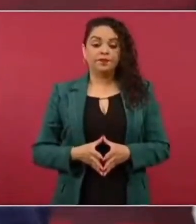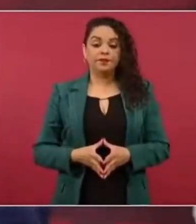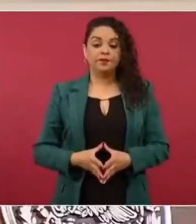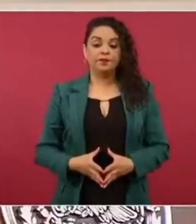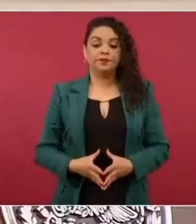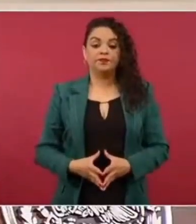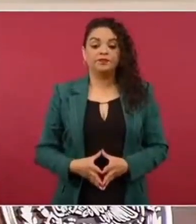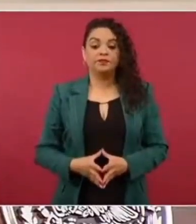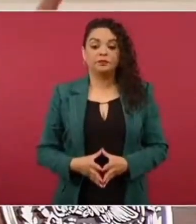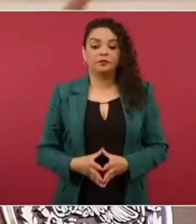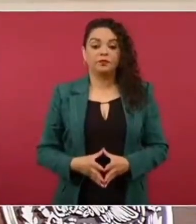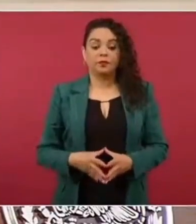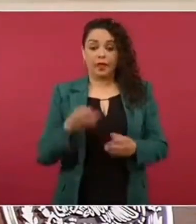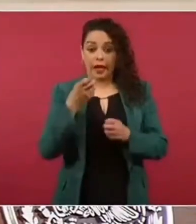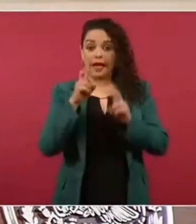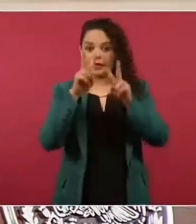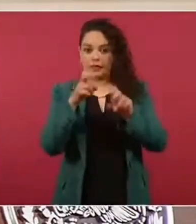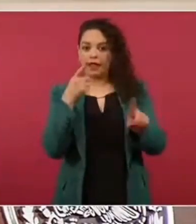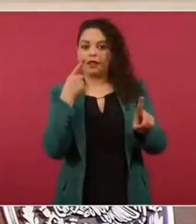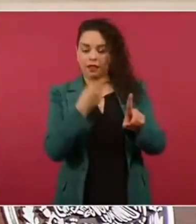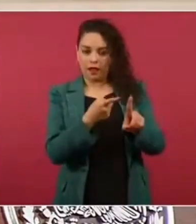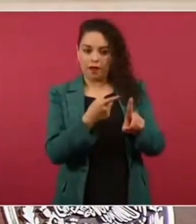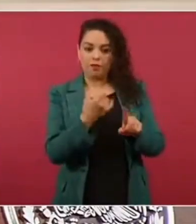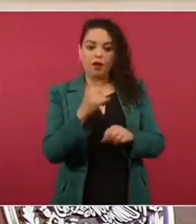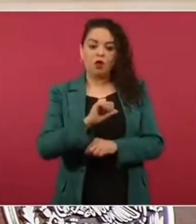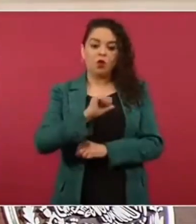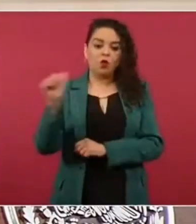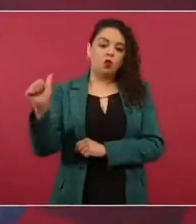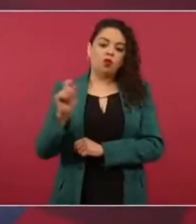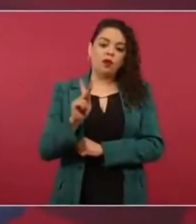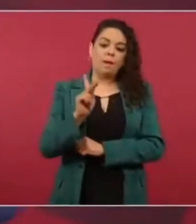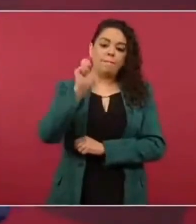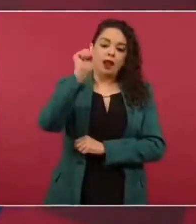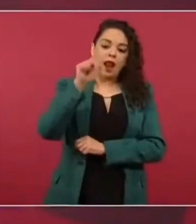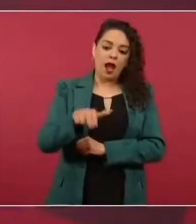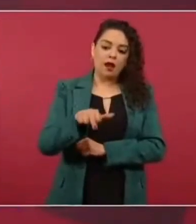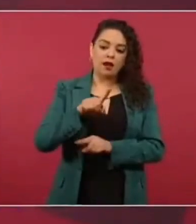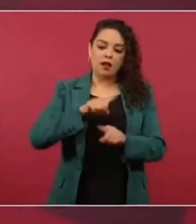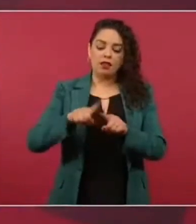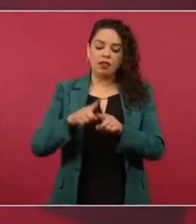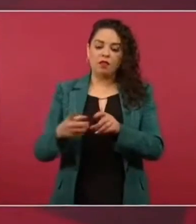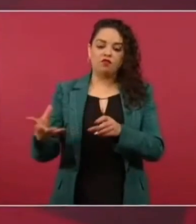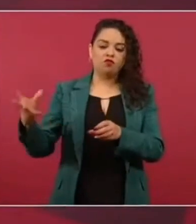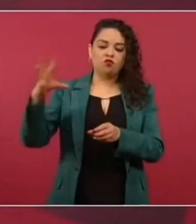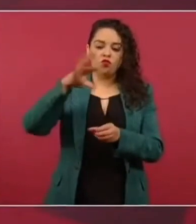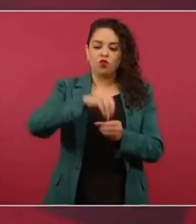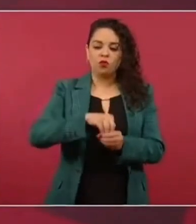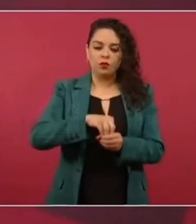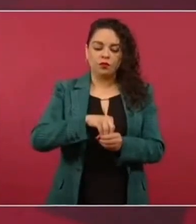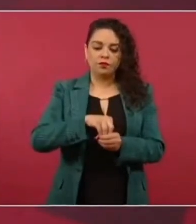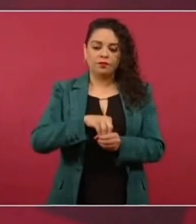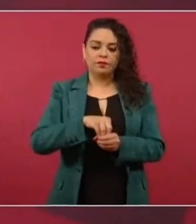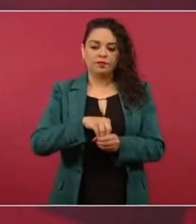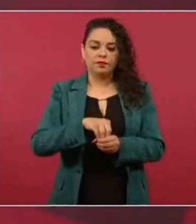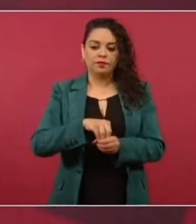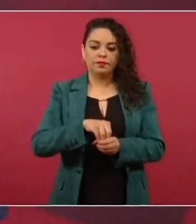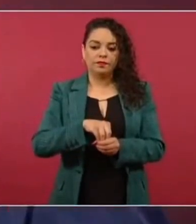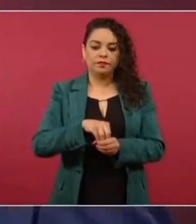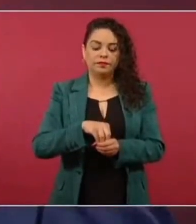Hablamos de eso, hablamos del plan integral, de las bondades para